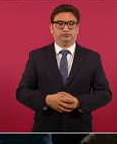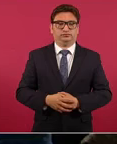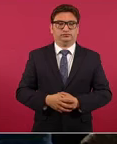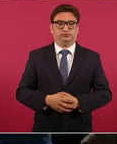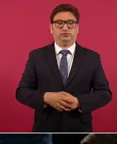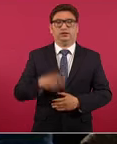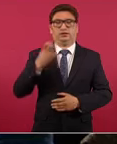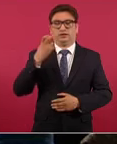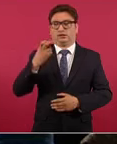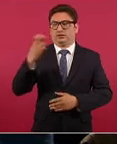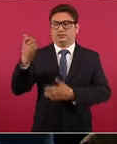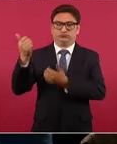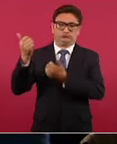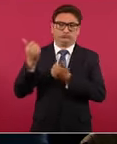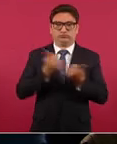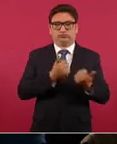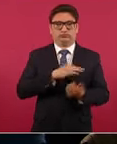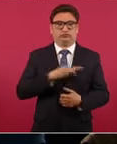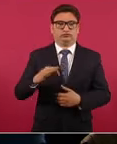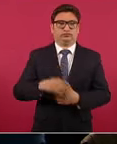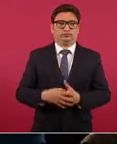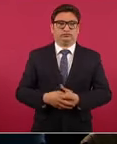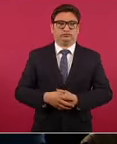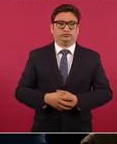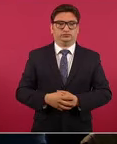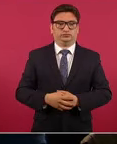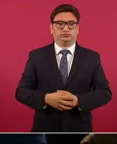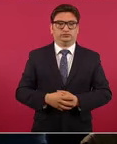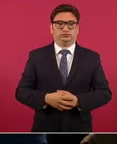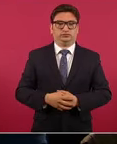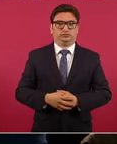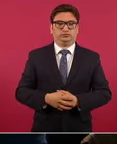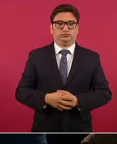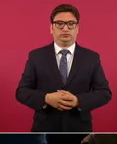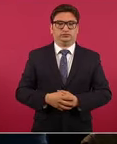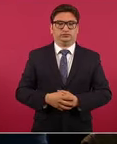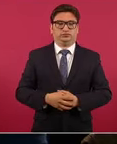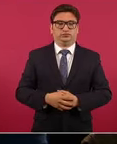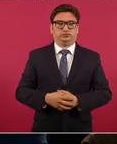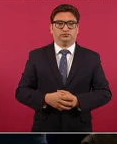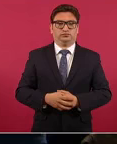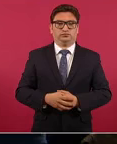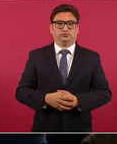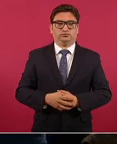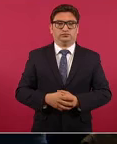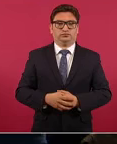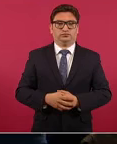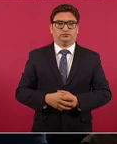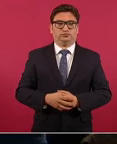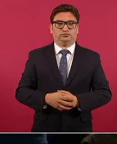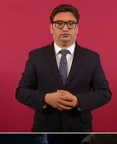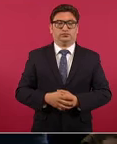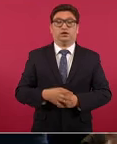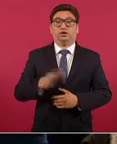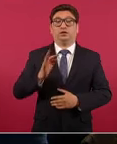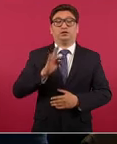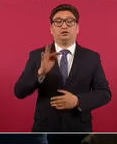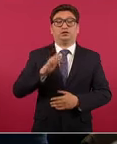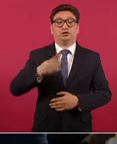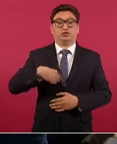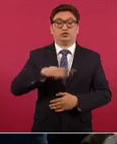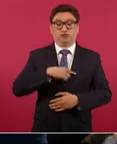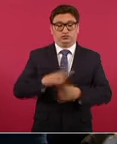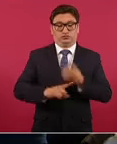entonces blanca si no tuviésemos él el problema con